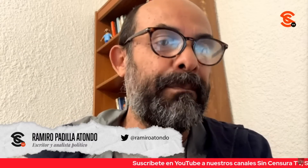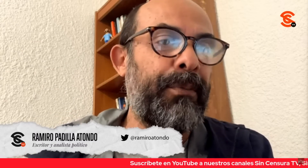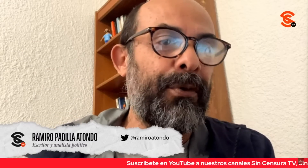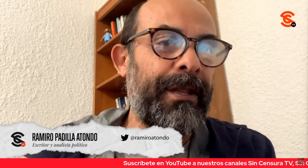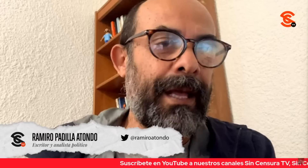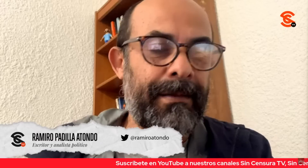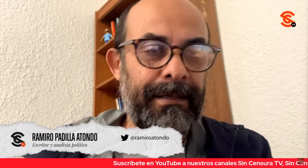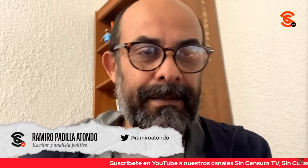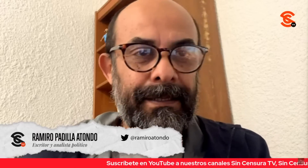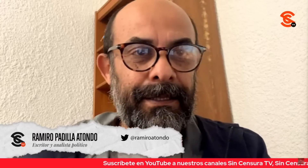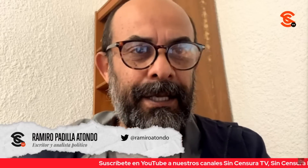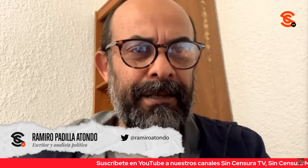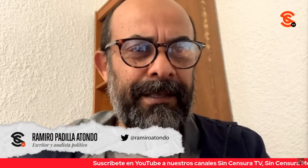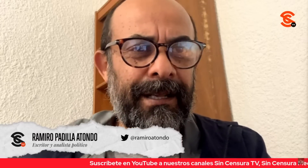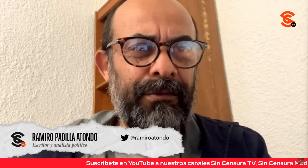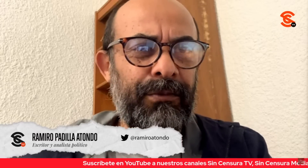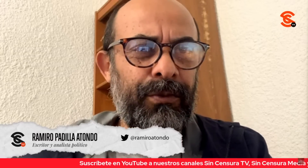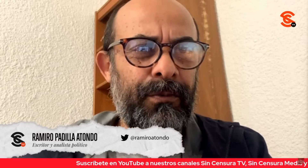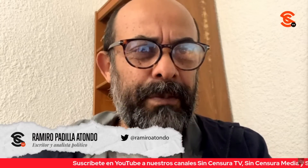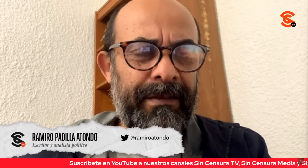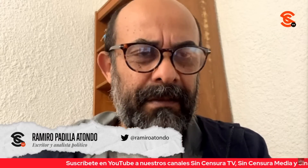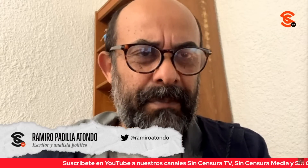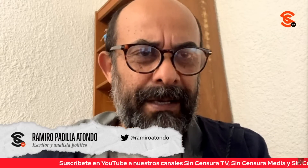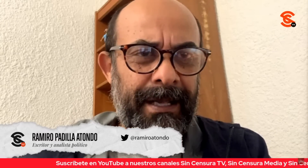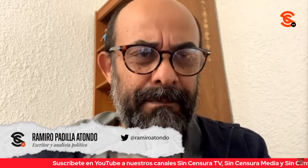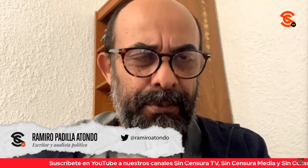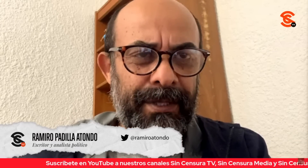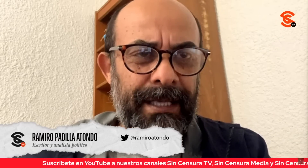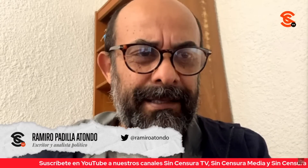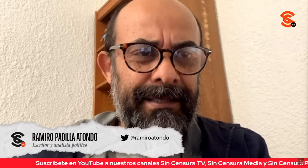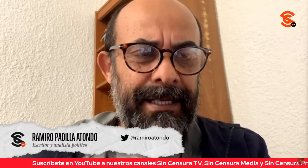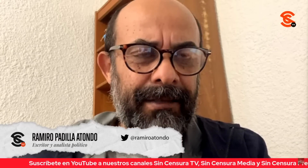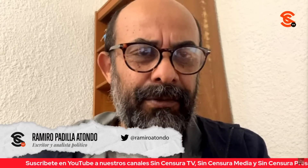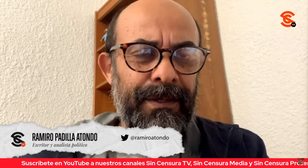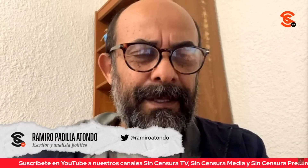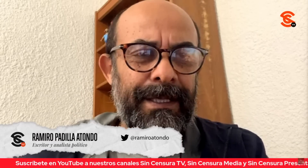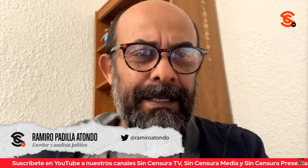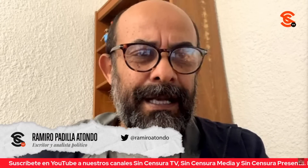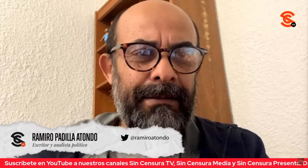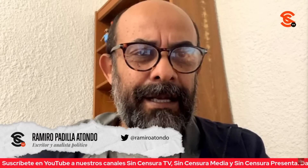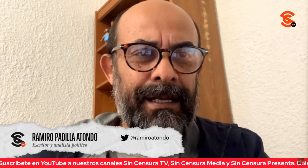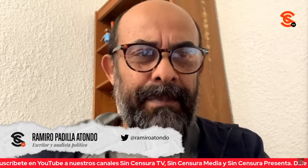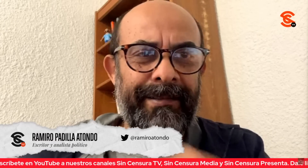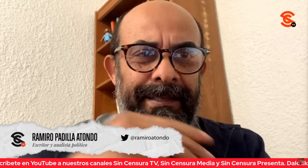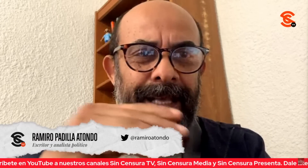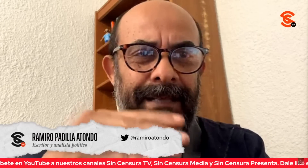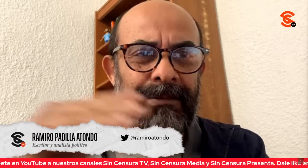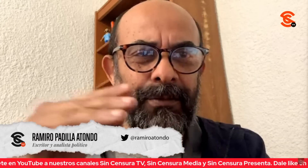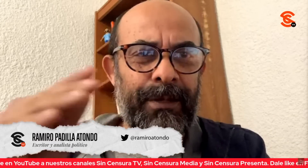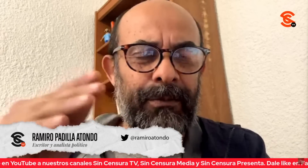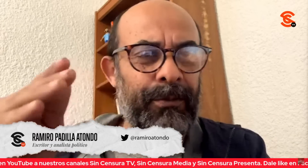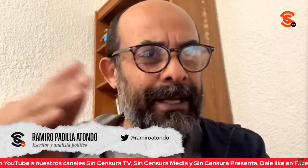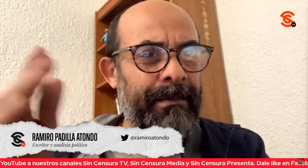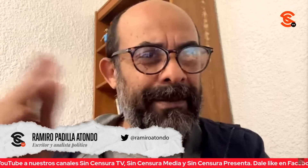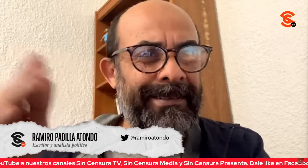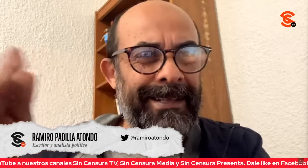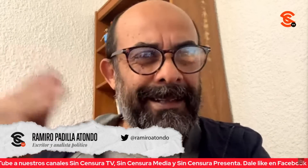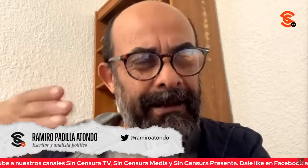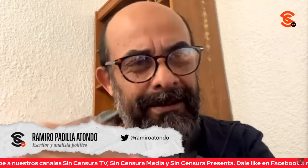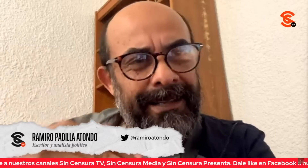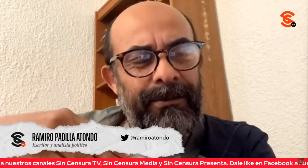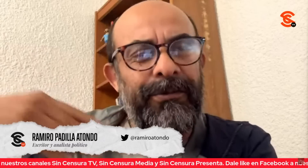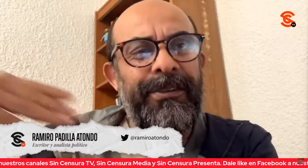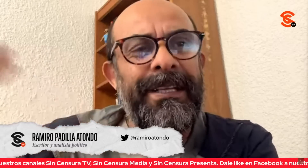la impunidad, que es el asunto principal, la impunidad en este caso, la capacidad